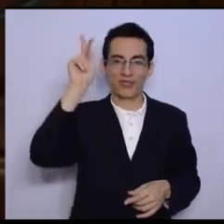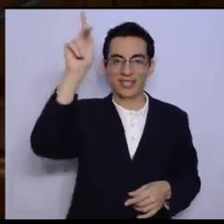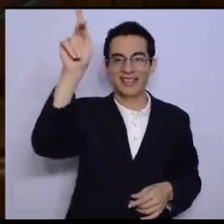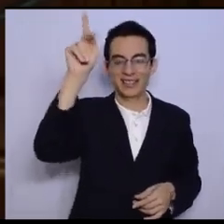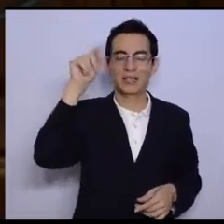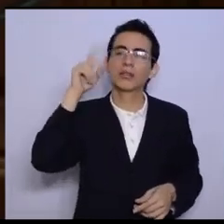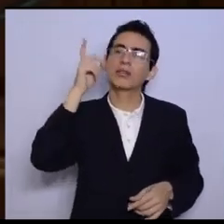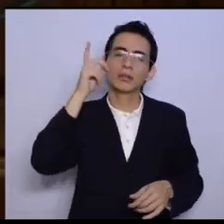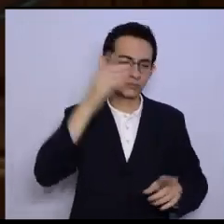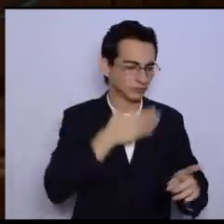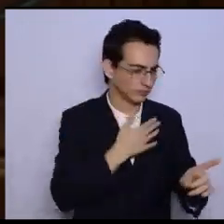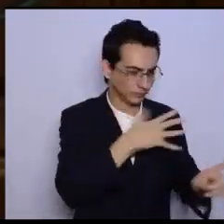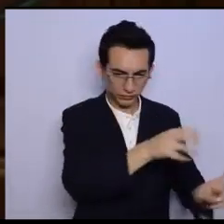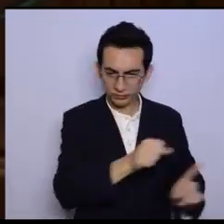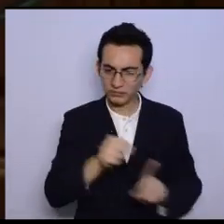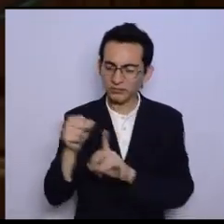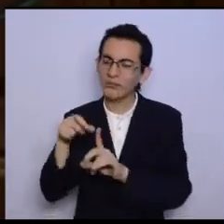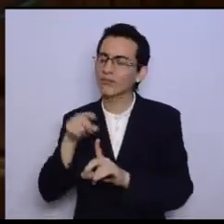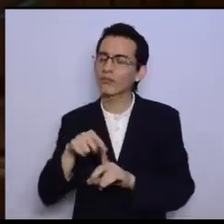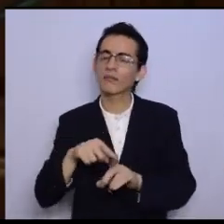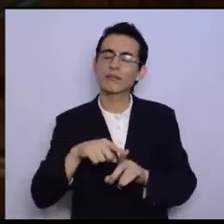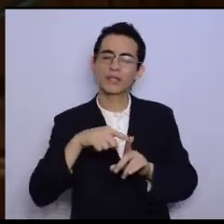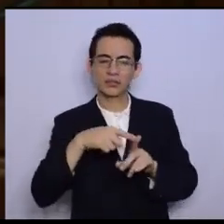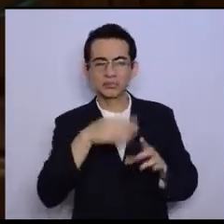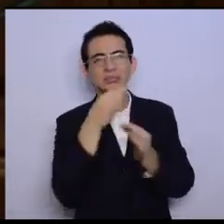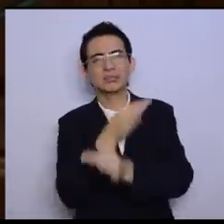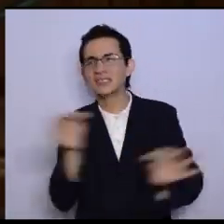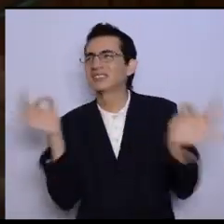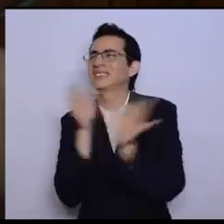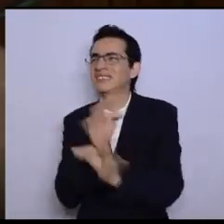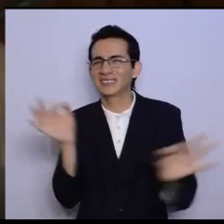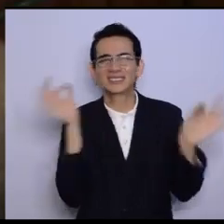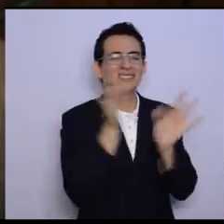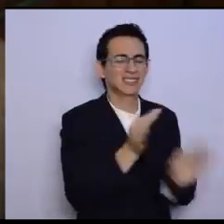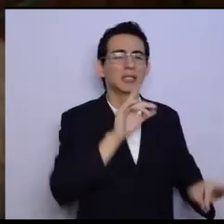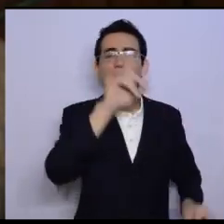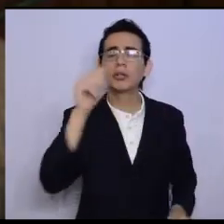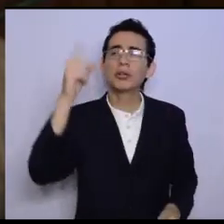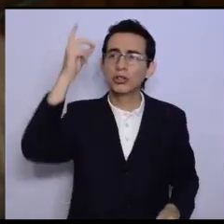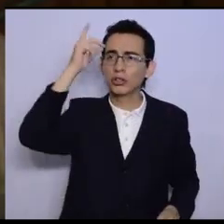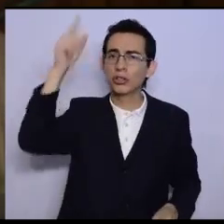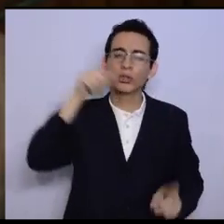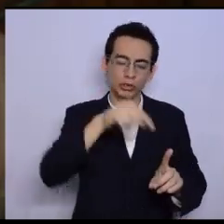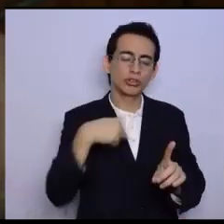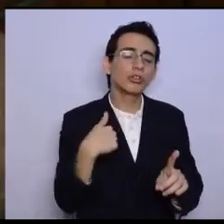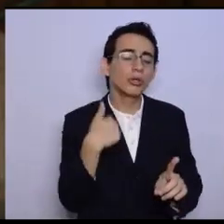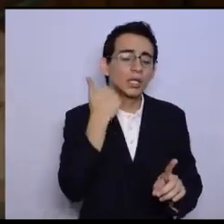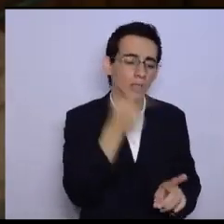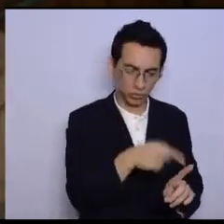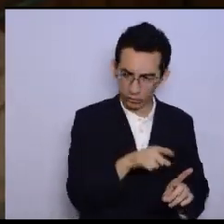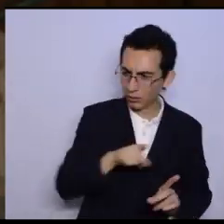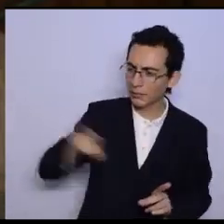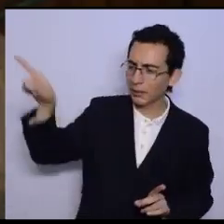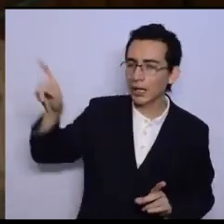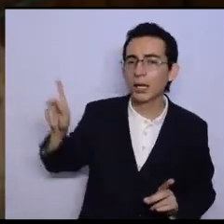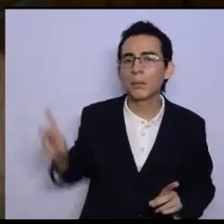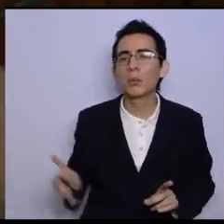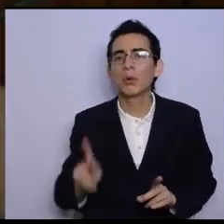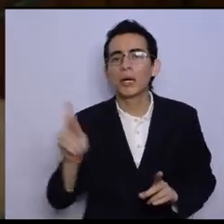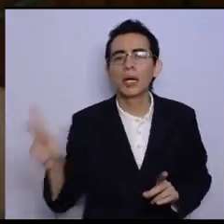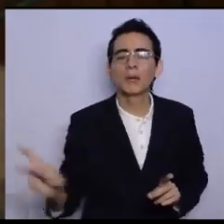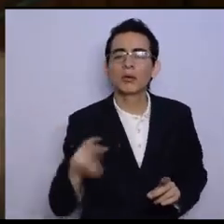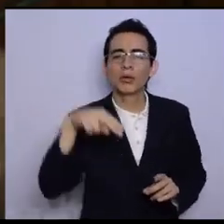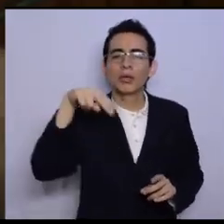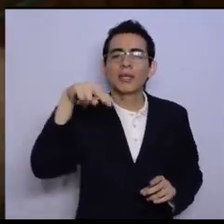profeta y él empezó a profetizar. Pero un día le dijo Dios: ve y predica a Nínive, porque esa ciudad